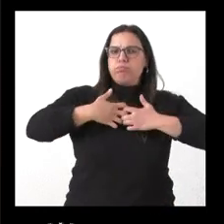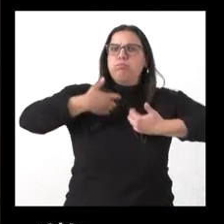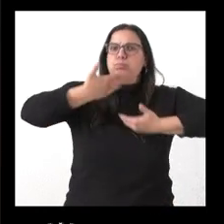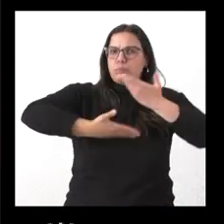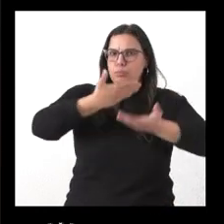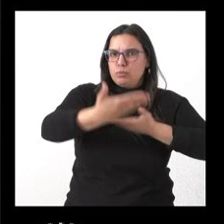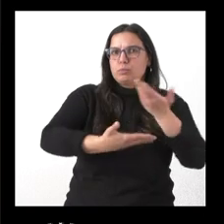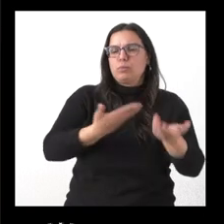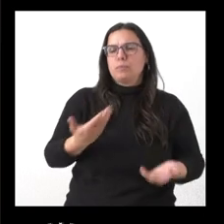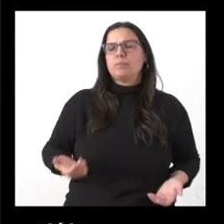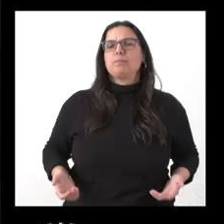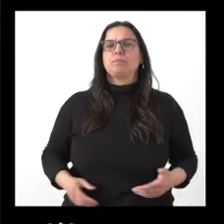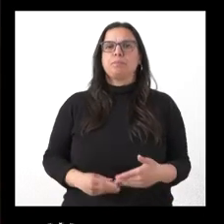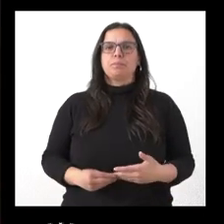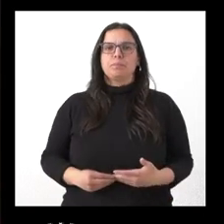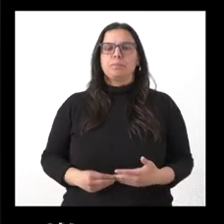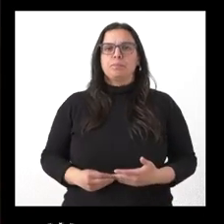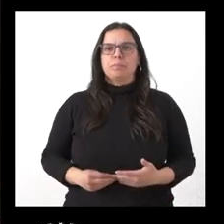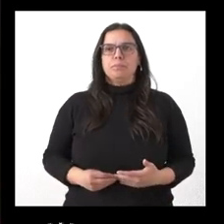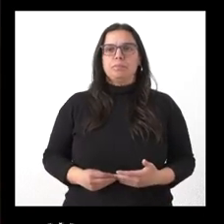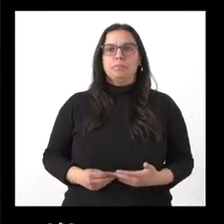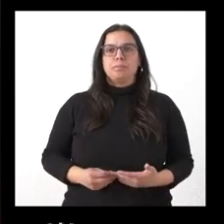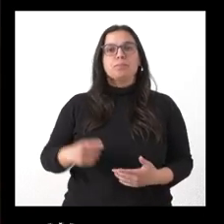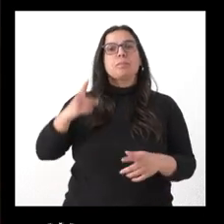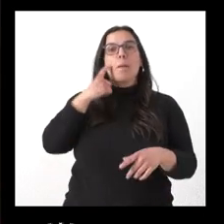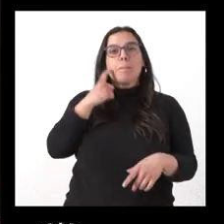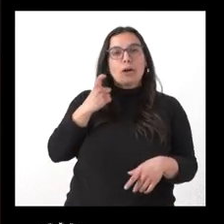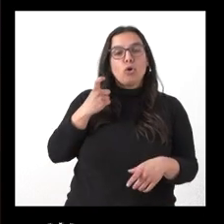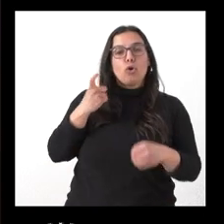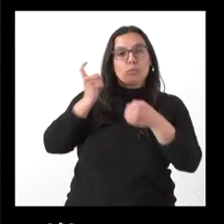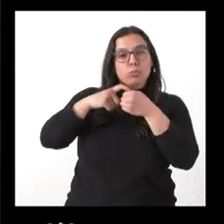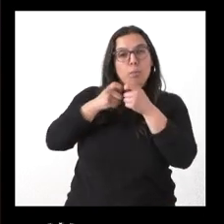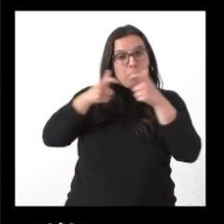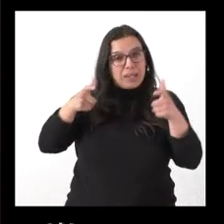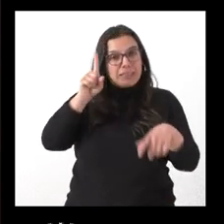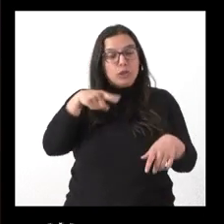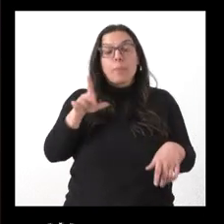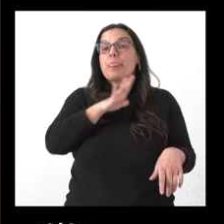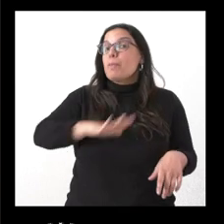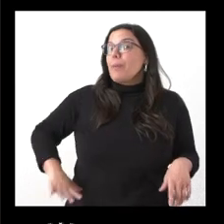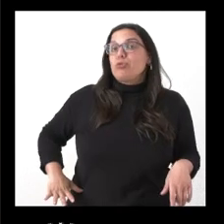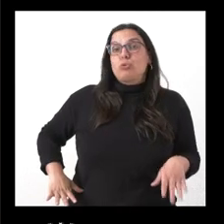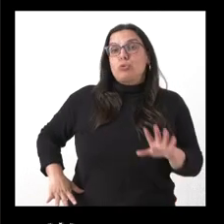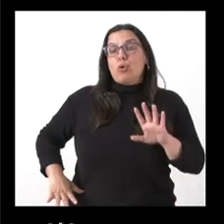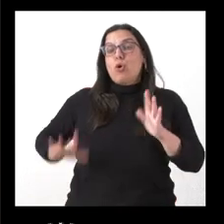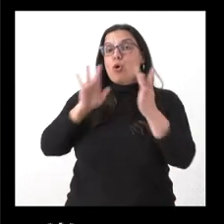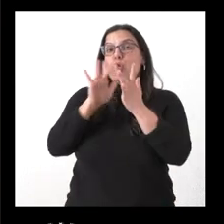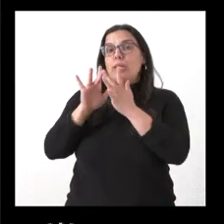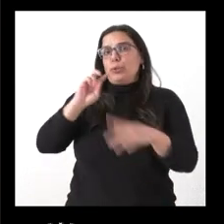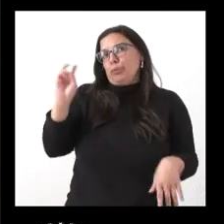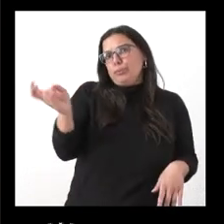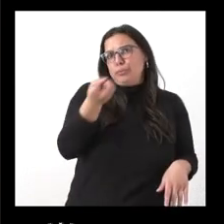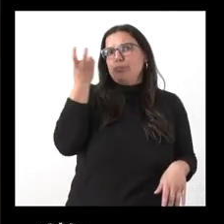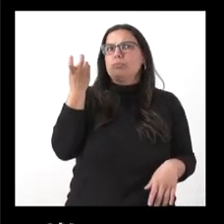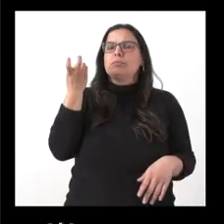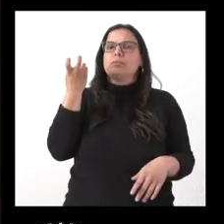estas estos avales financieras se han mostrado interesadas de momento hay contacto con varias y